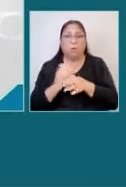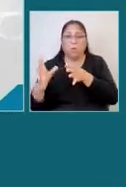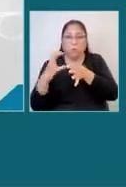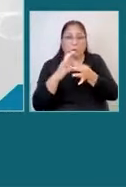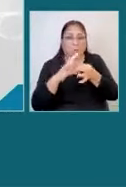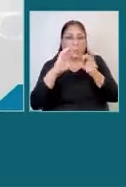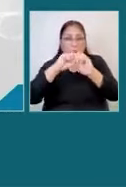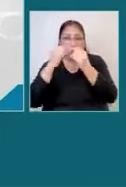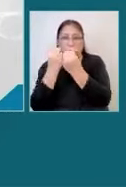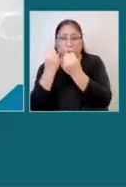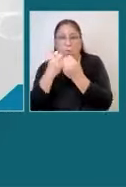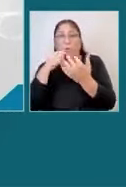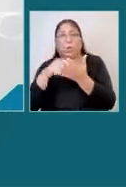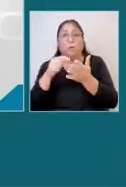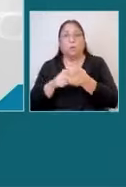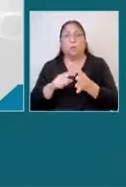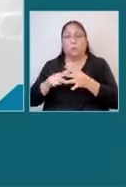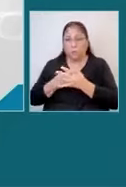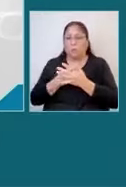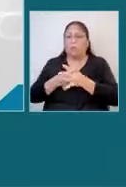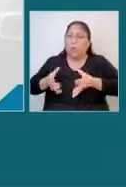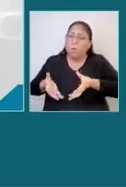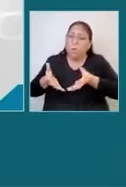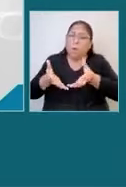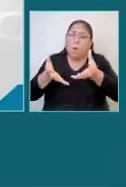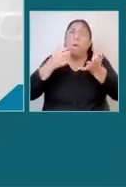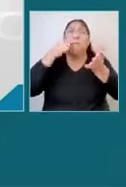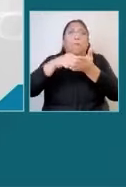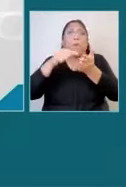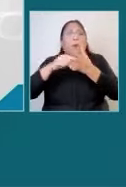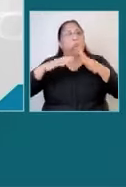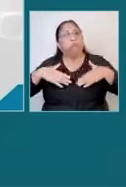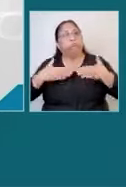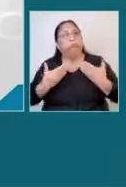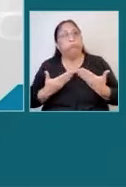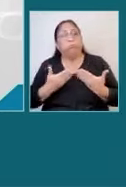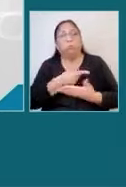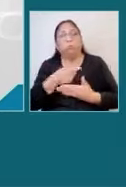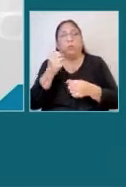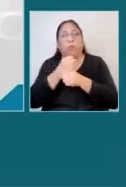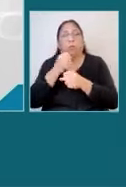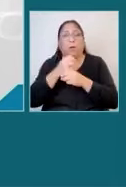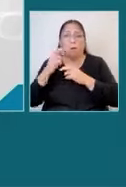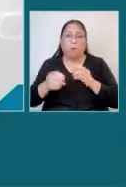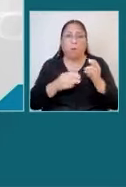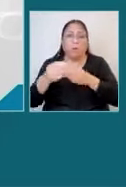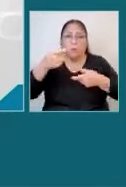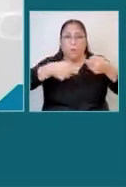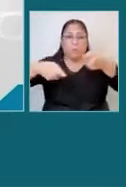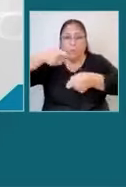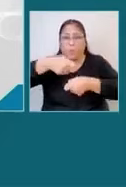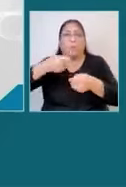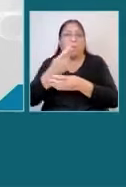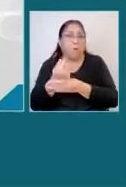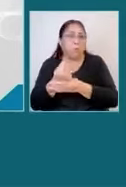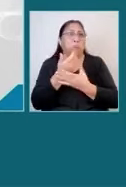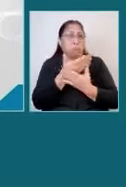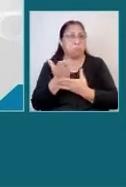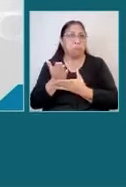asociativos entre emprendedores, incubadoras, aceleradoras, a través de mecanismos de inversión también, digamos,